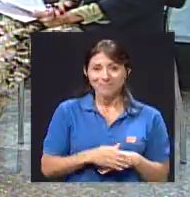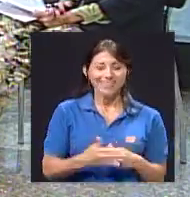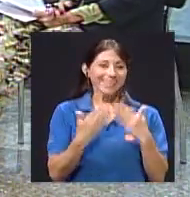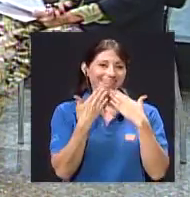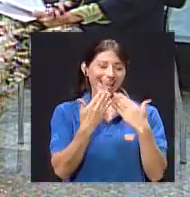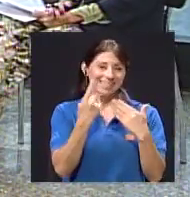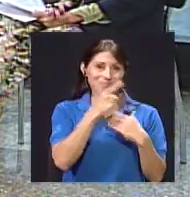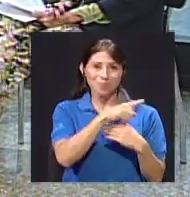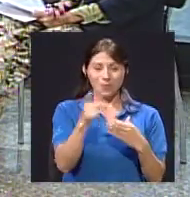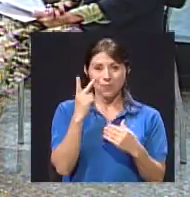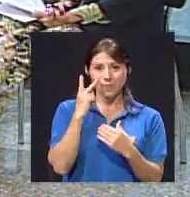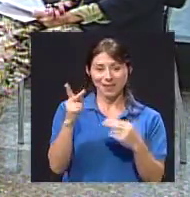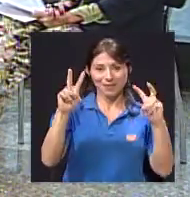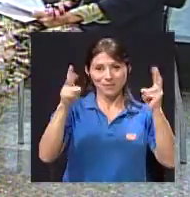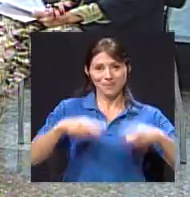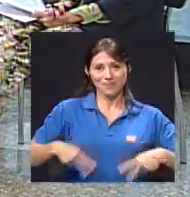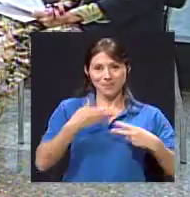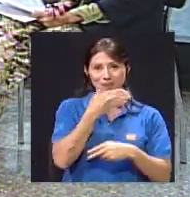en Vivir Mejor.